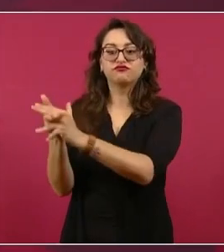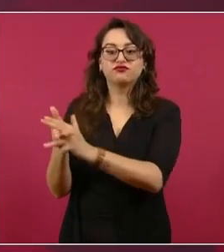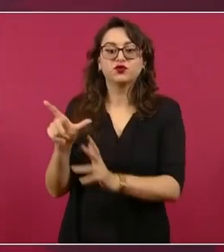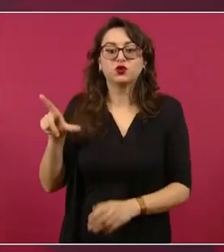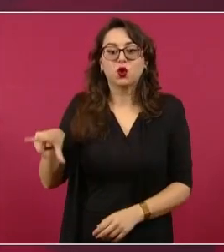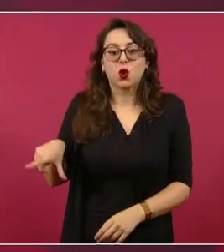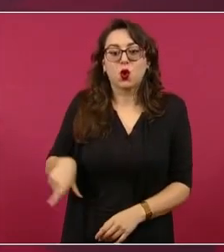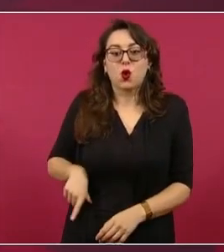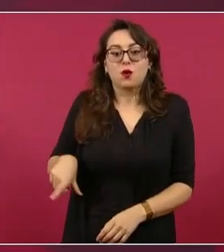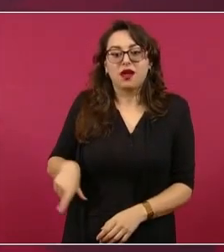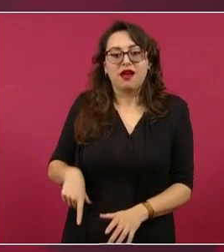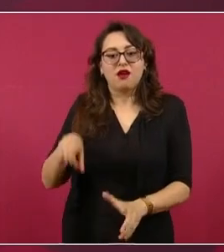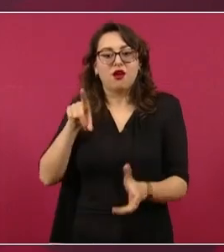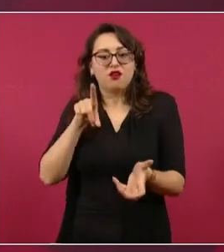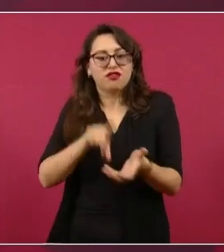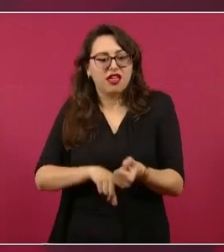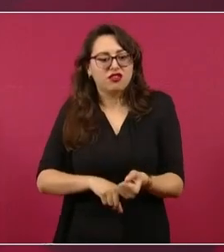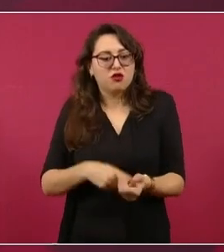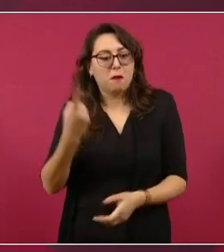no se esclarecen.